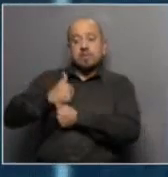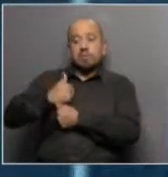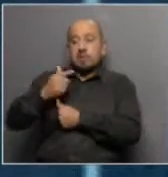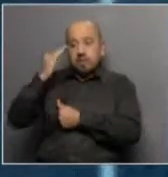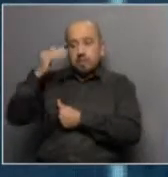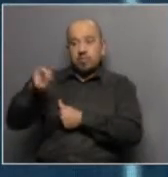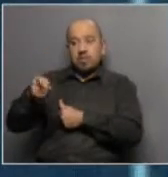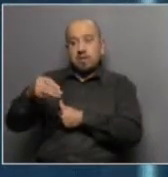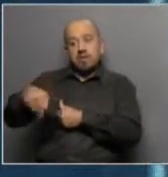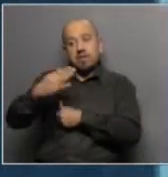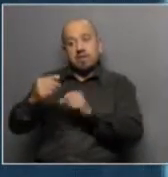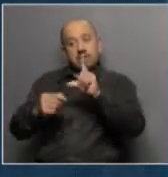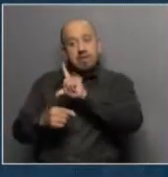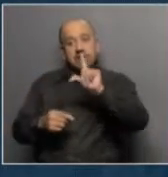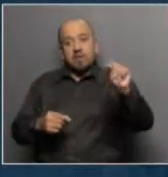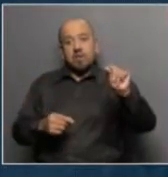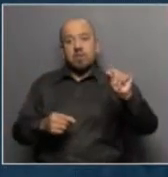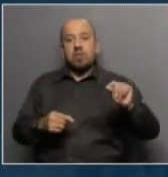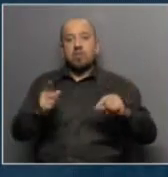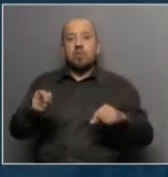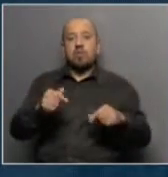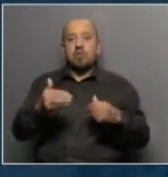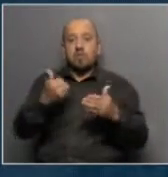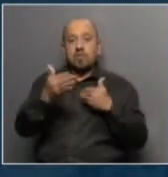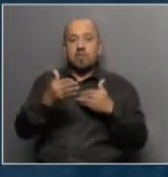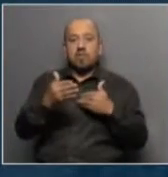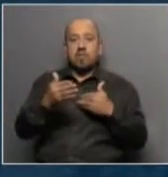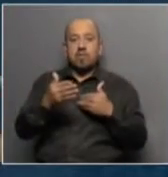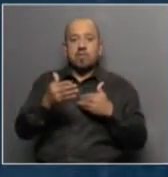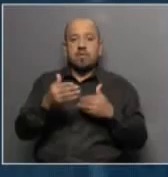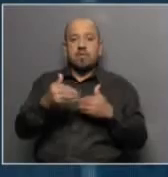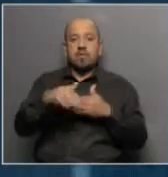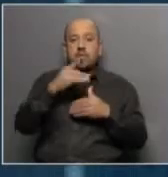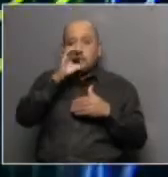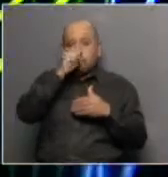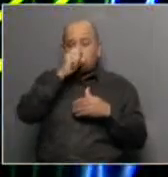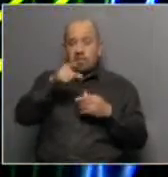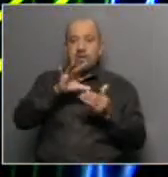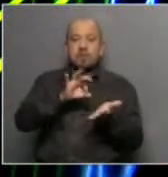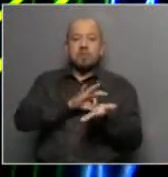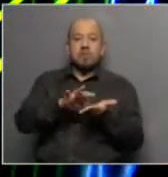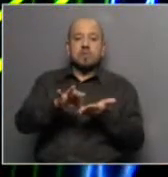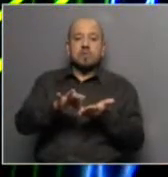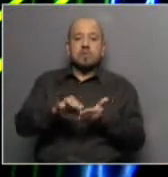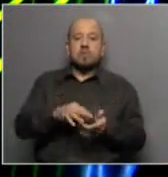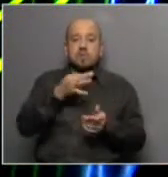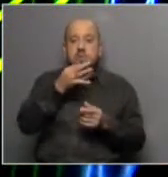correrse ustedes para la periferia, ¿eh? No vivir cerca de General Félix Chimborazo, que pasan todos los servicios. Dicen que no.